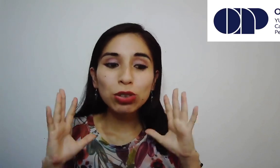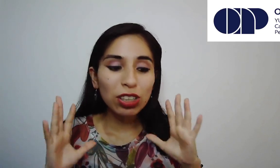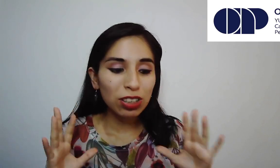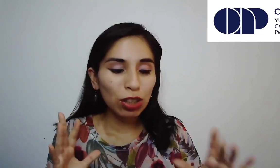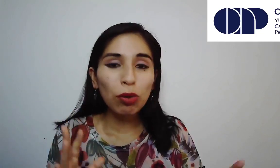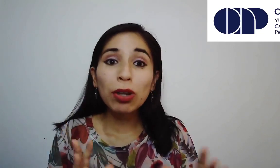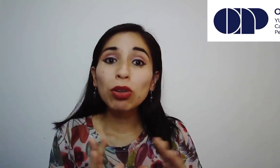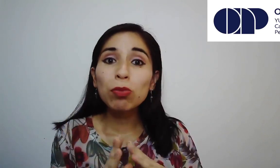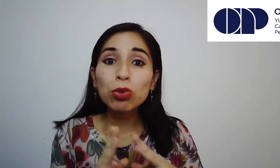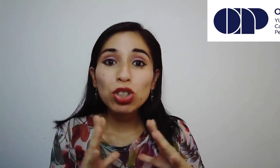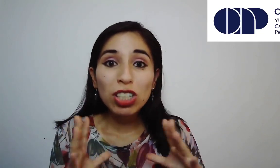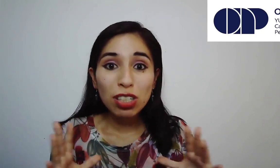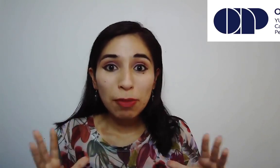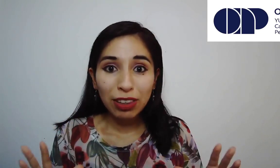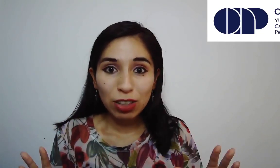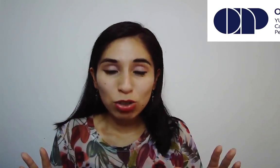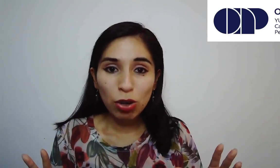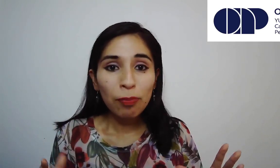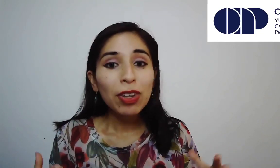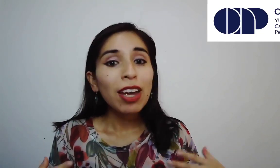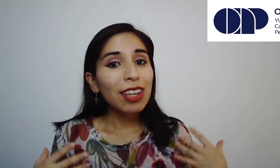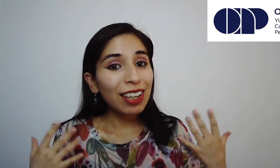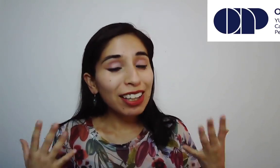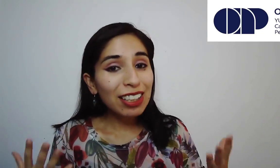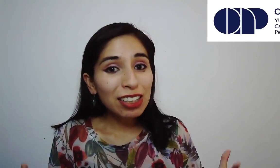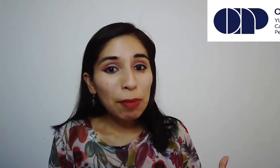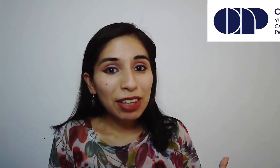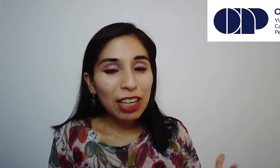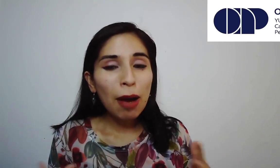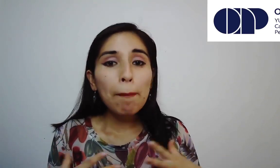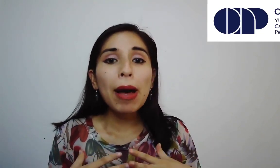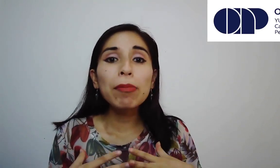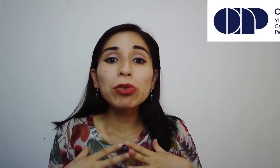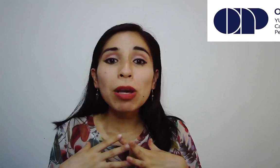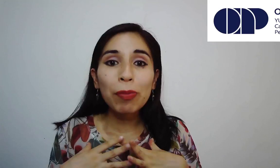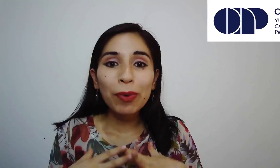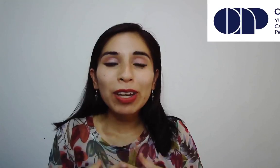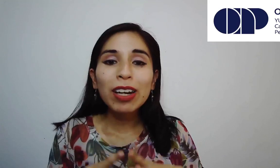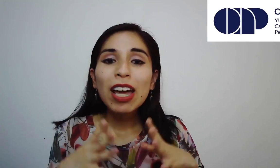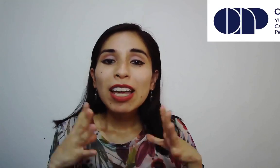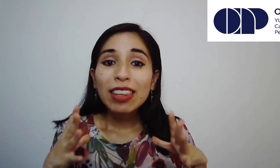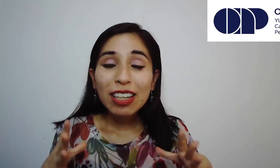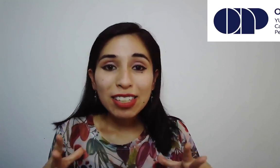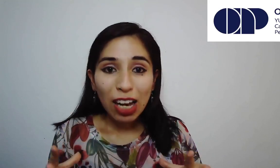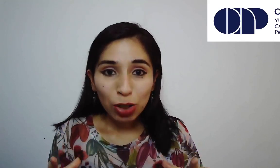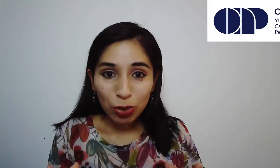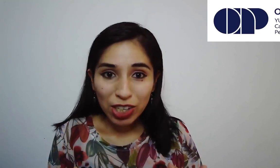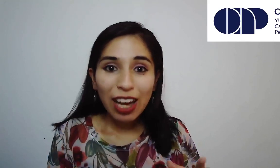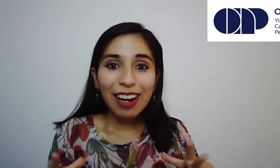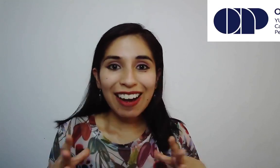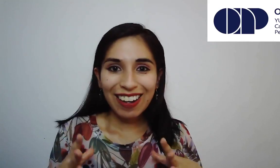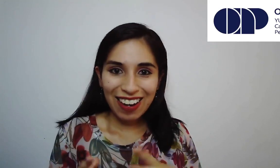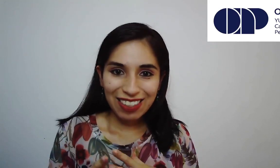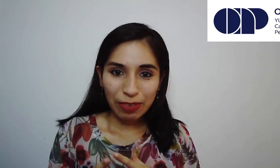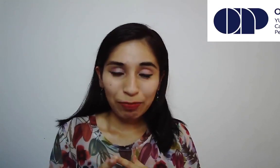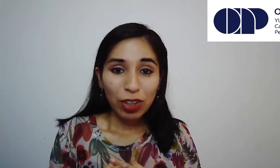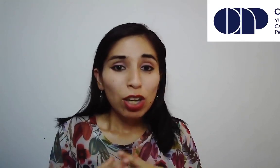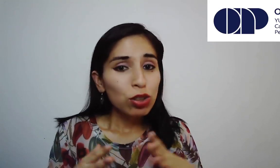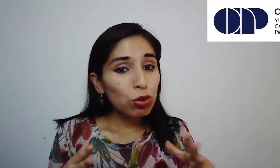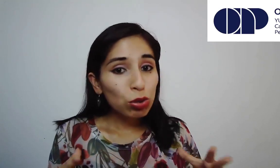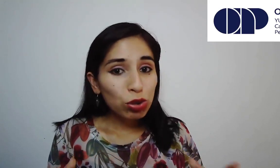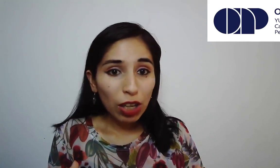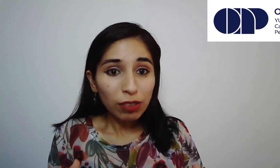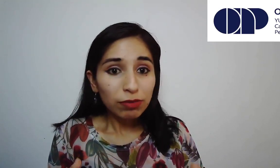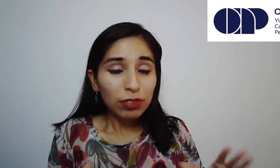significa que ustedes están tomando muchísima atención y que de esta manera vamos a poder desarrollar la clase